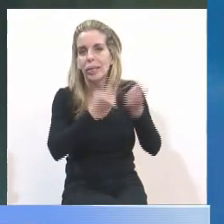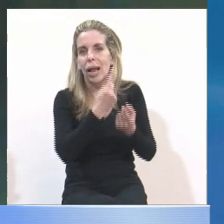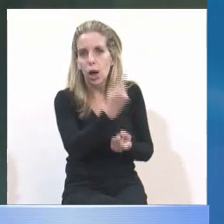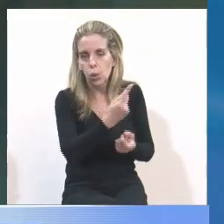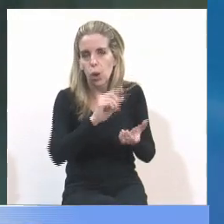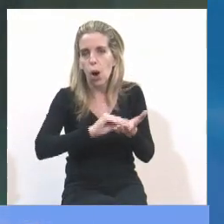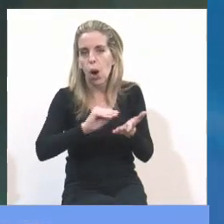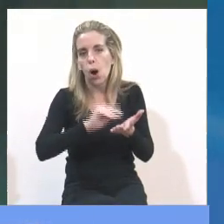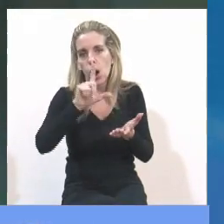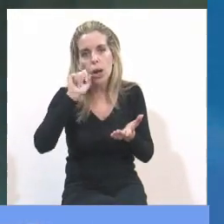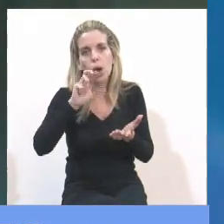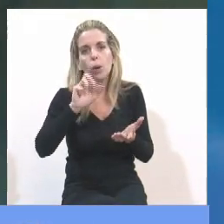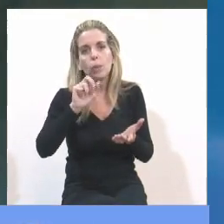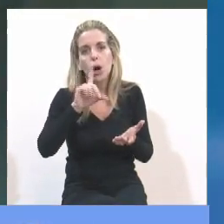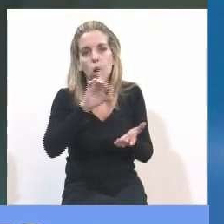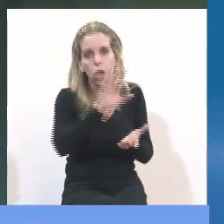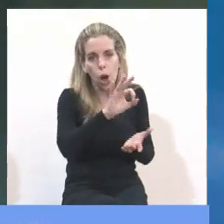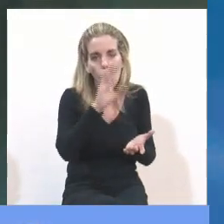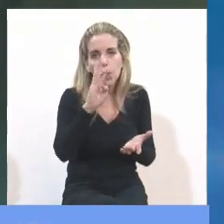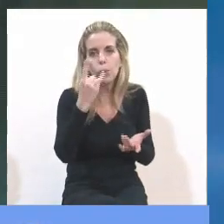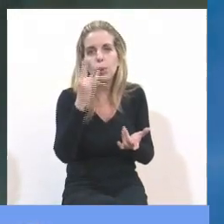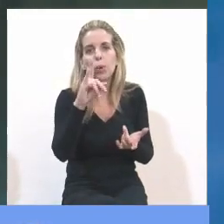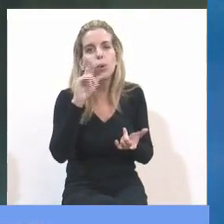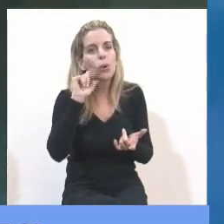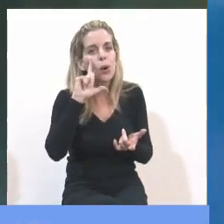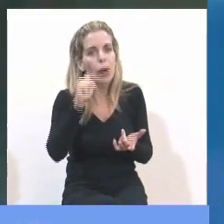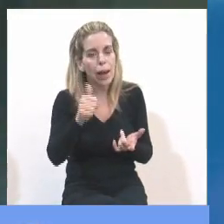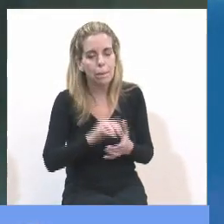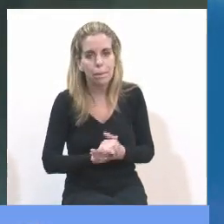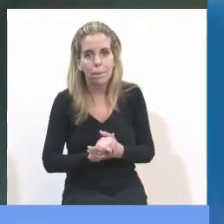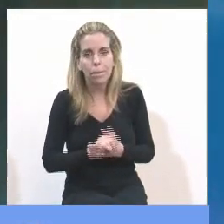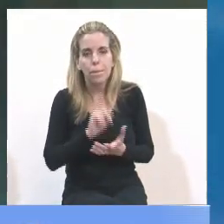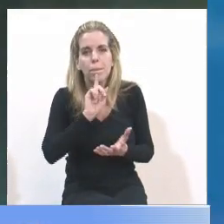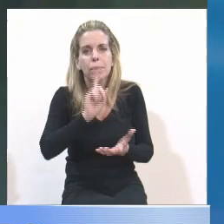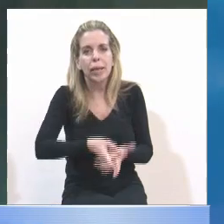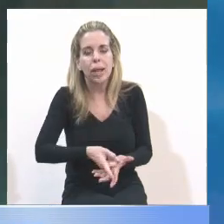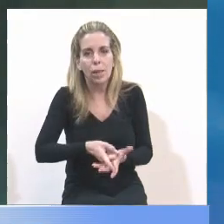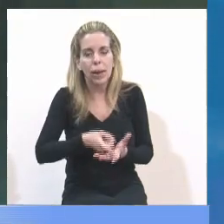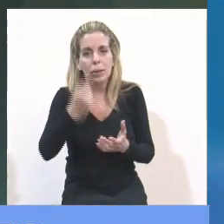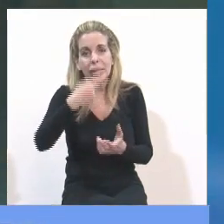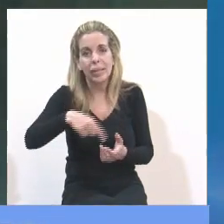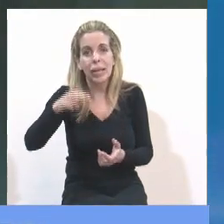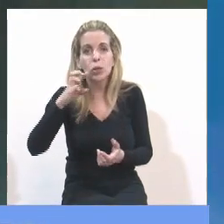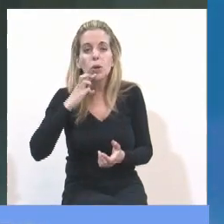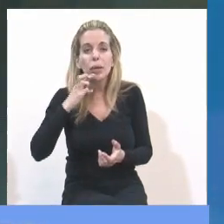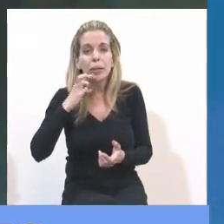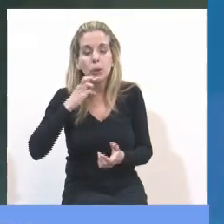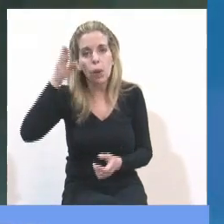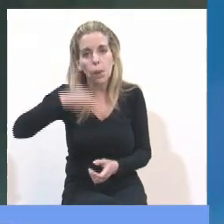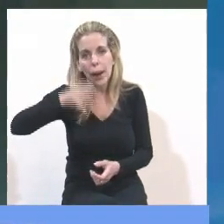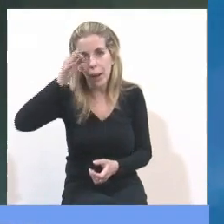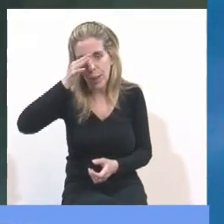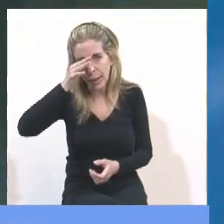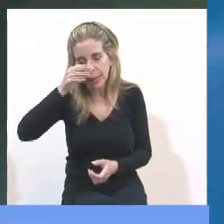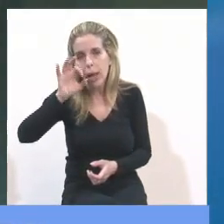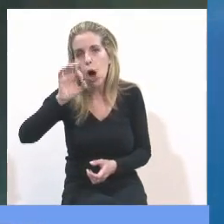doctor Leopoldo Oscar Bruglia. Y en el dictamen correspondiente al 119-20 de Bertuzzi